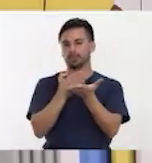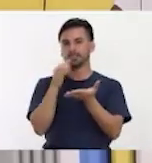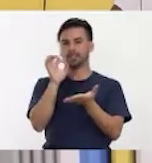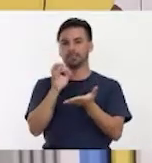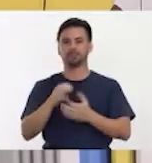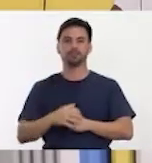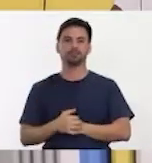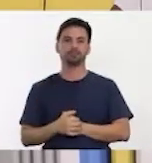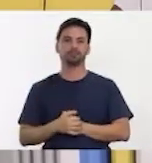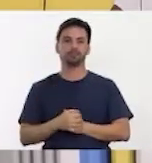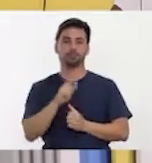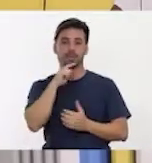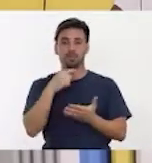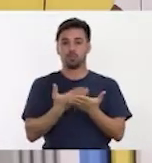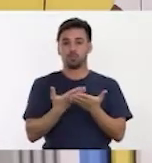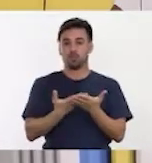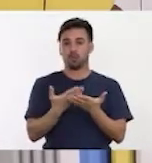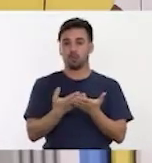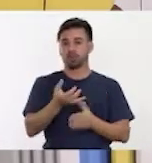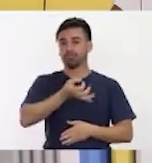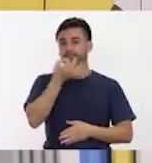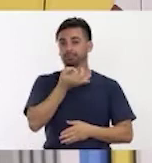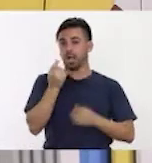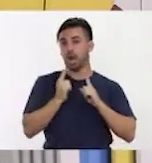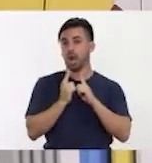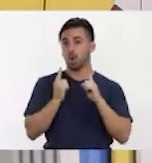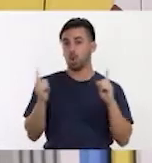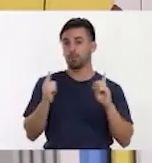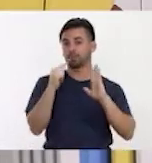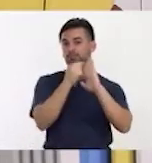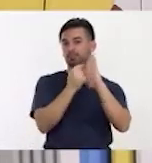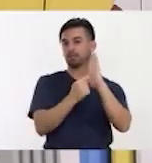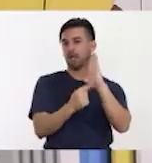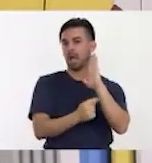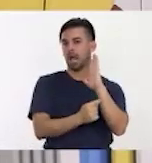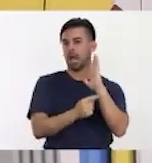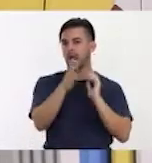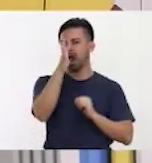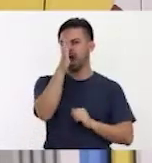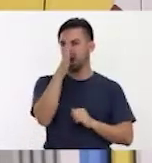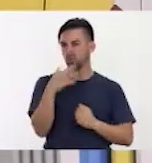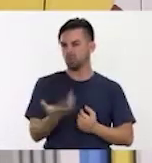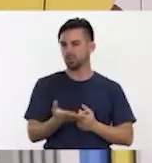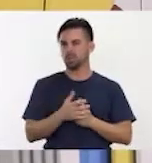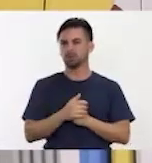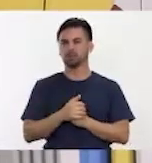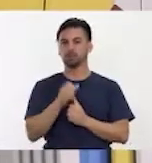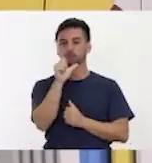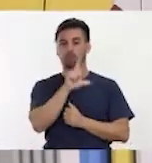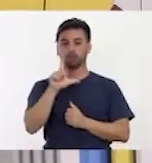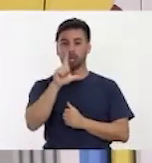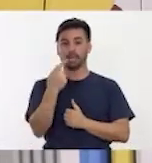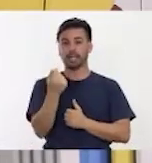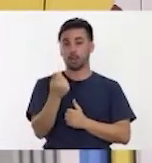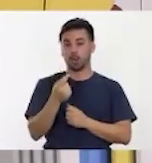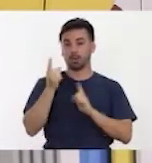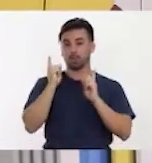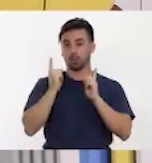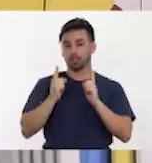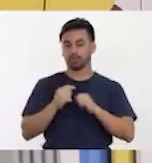En este sentido, proponemos que argumenten las causas socioeconómicas, políticas,